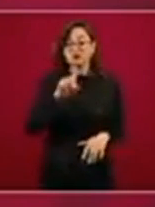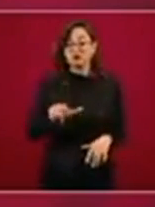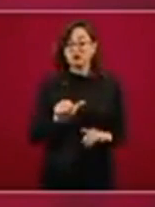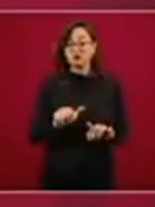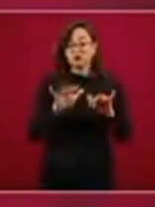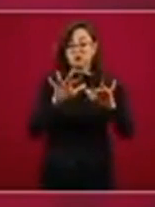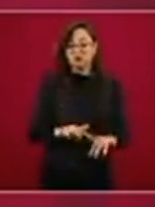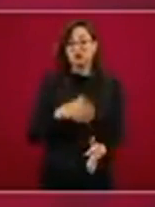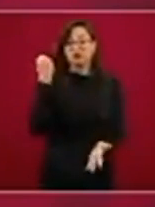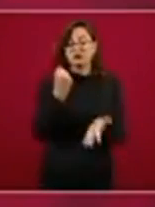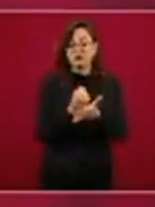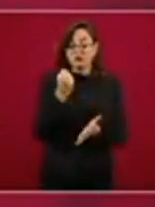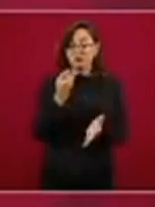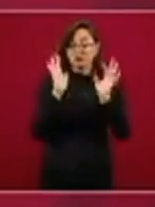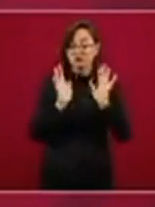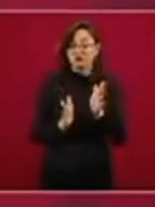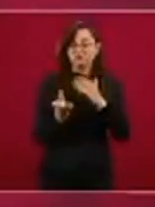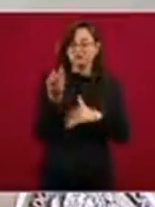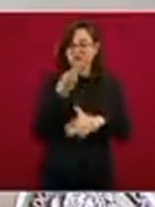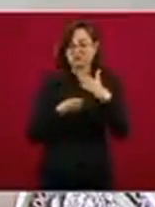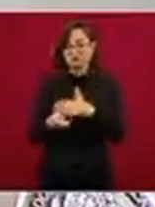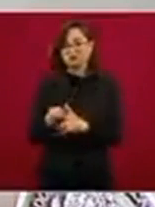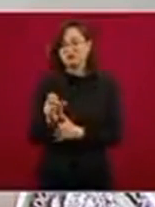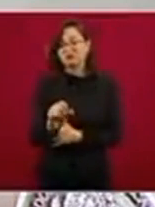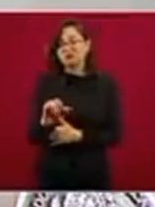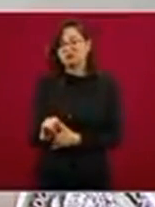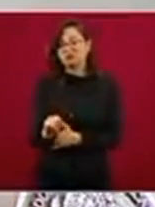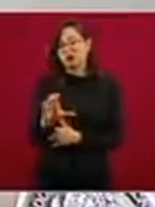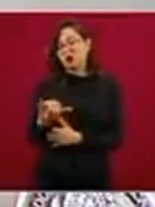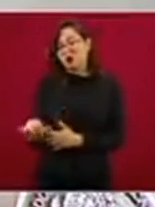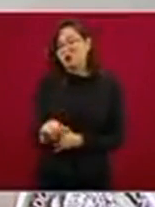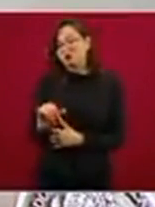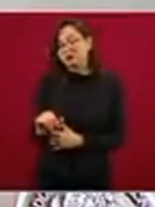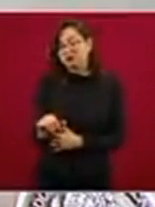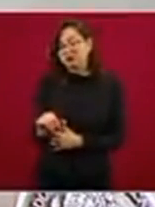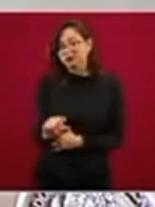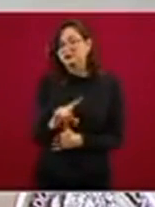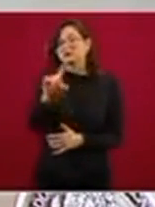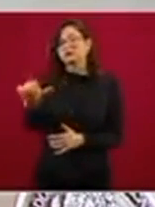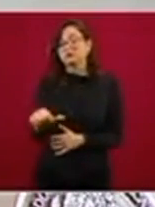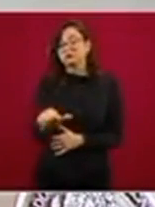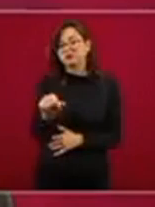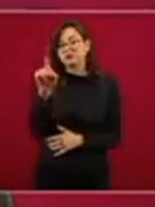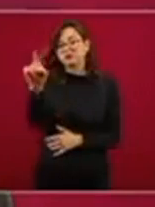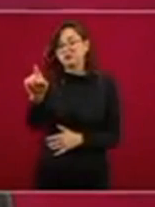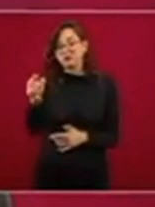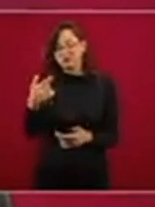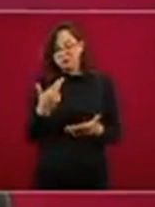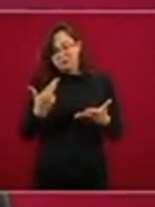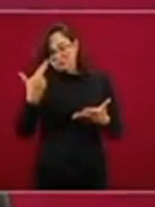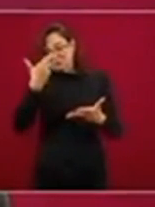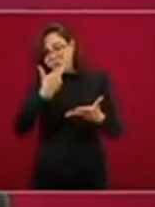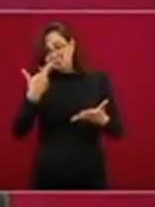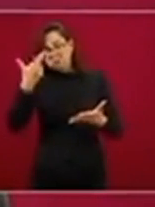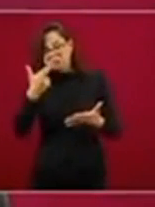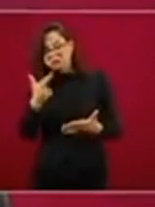va a la Corte y la Corte dictamina si es constitucional, es